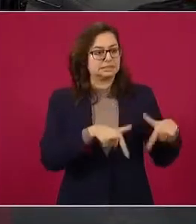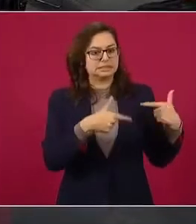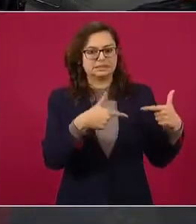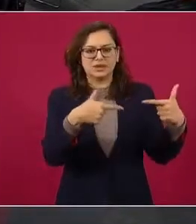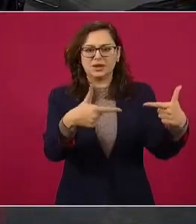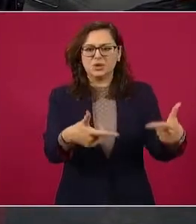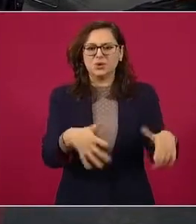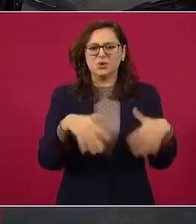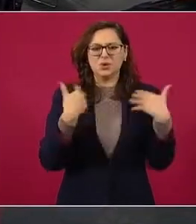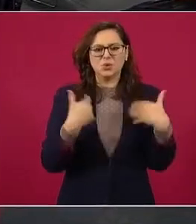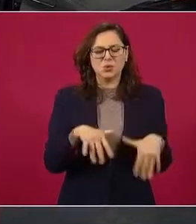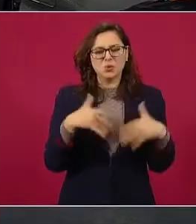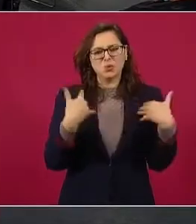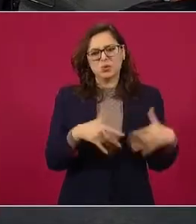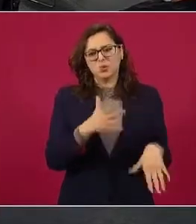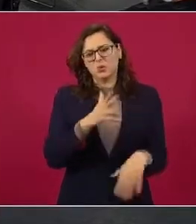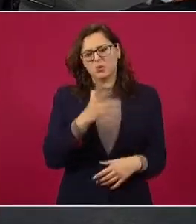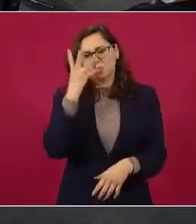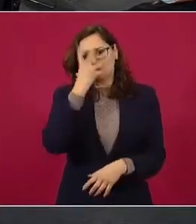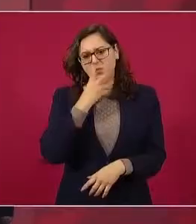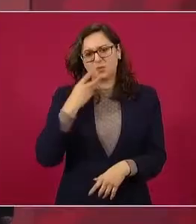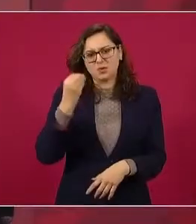toda una tradición.